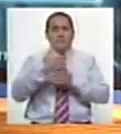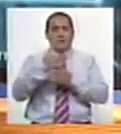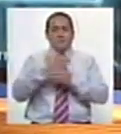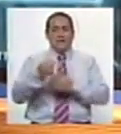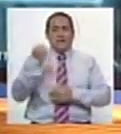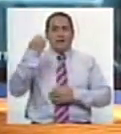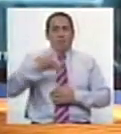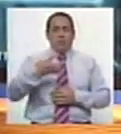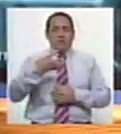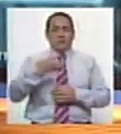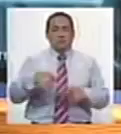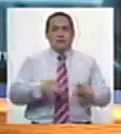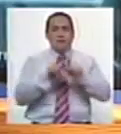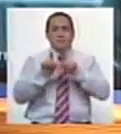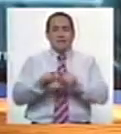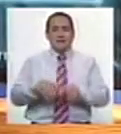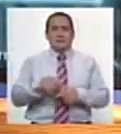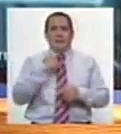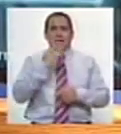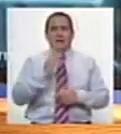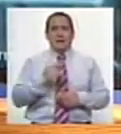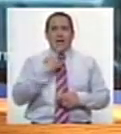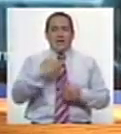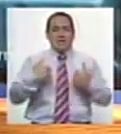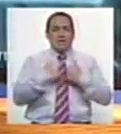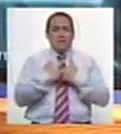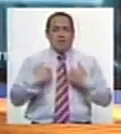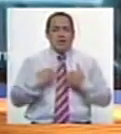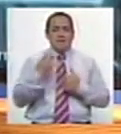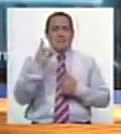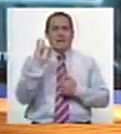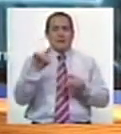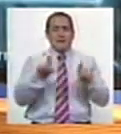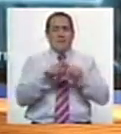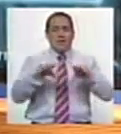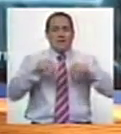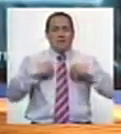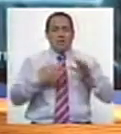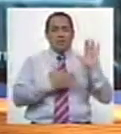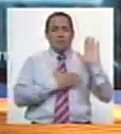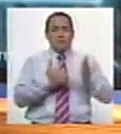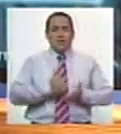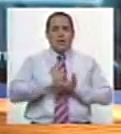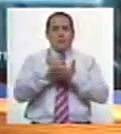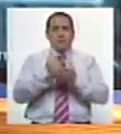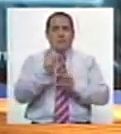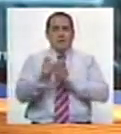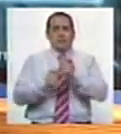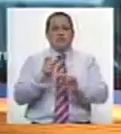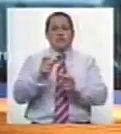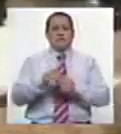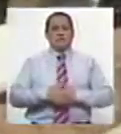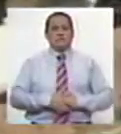cuarto festival de camélidos peruanos, donde acompañó a autoridades del Ejecutivo que se comprometieron a ayudar a los criadores.